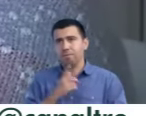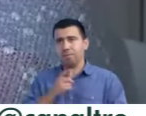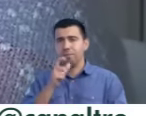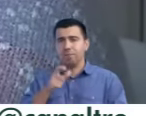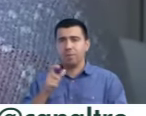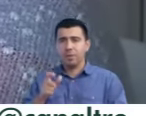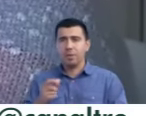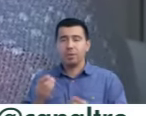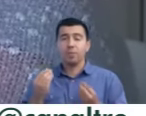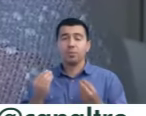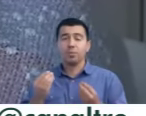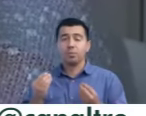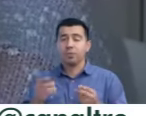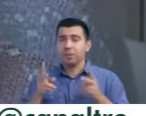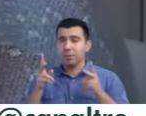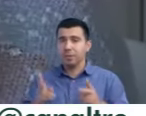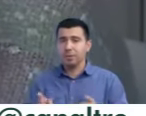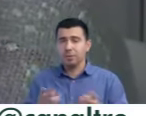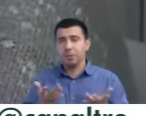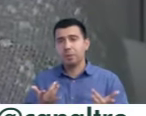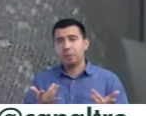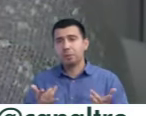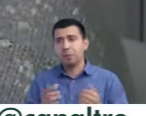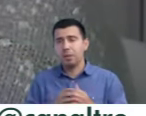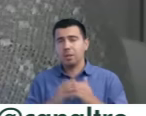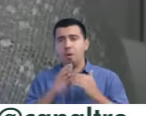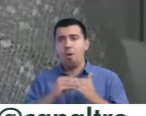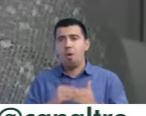esperando un órgano para poder seguir